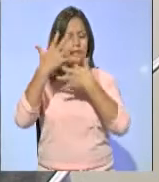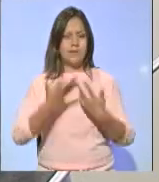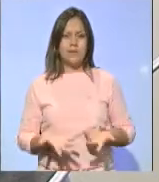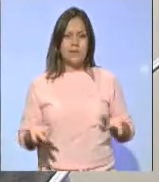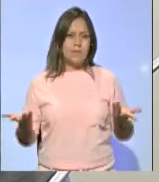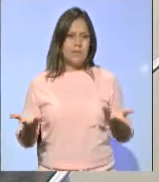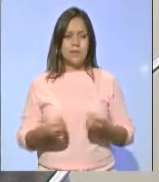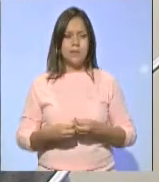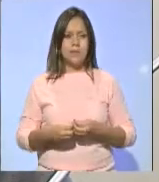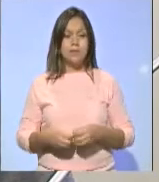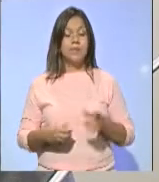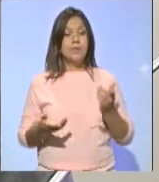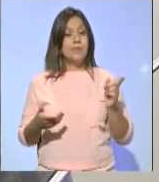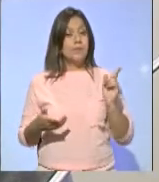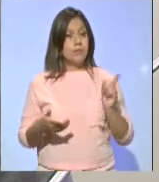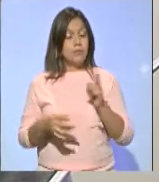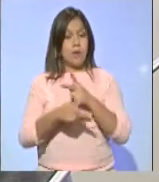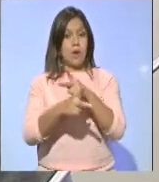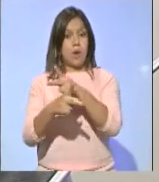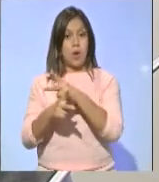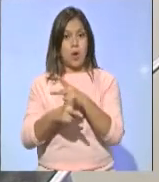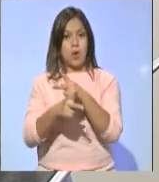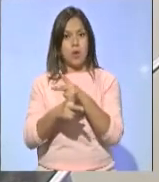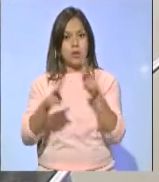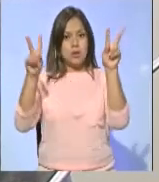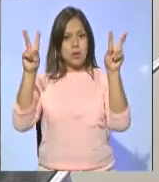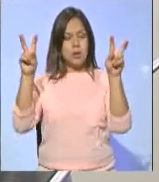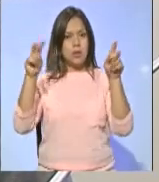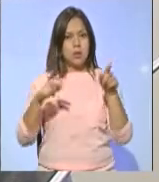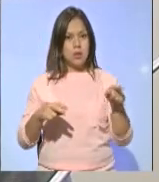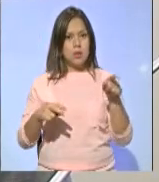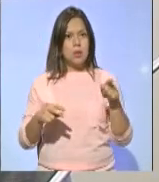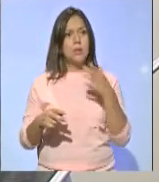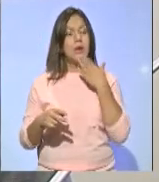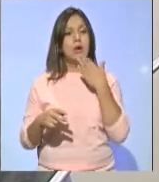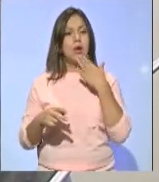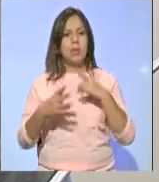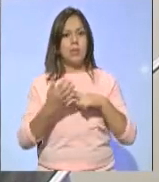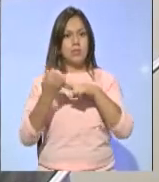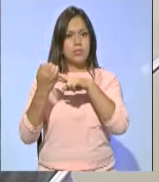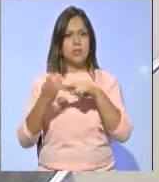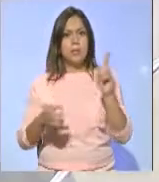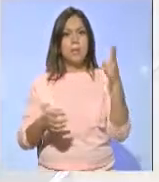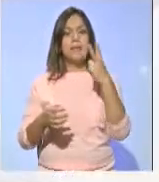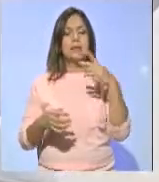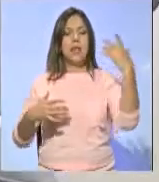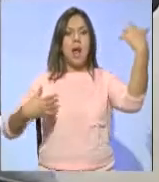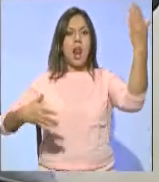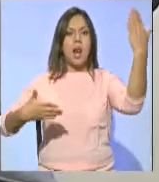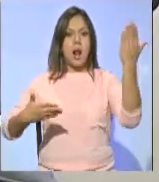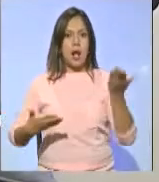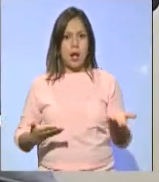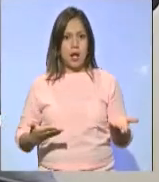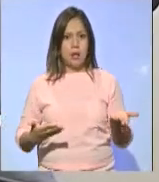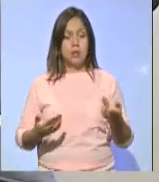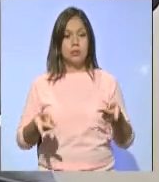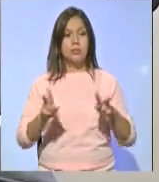del Consejo no sabemos cómo manejar el tema de la designación del vicealcalde. Se hizo la